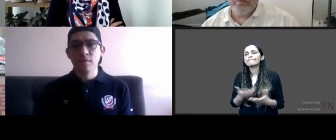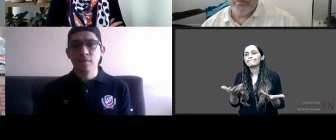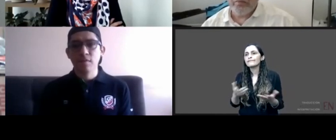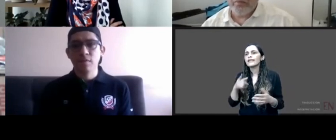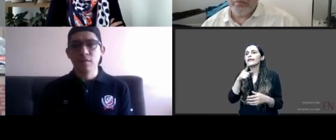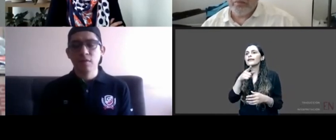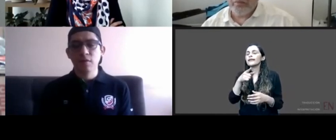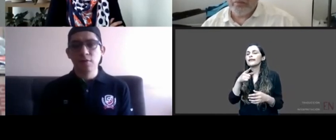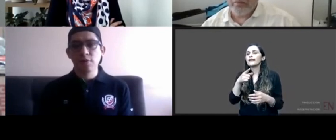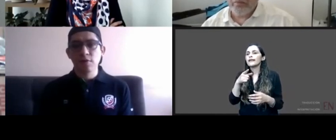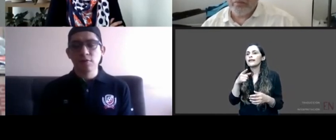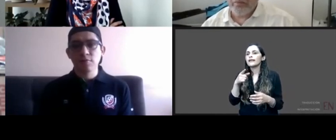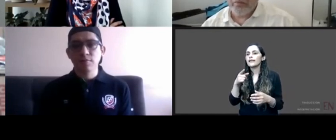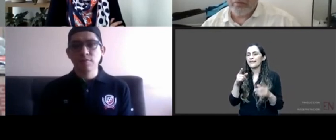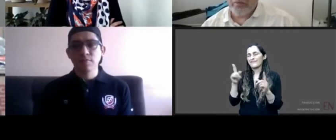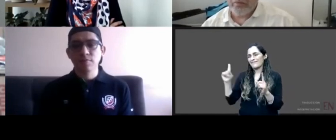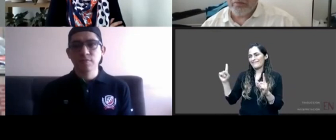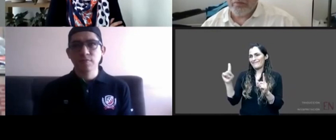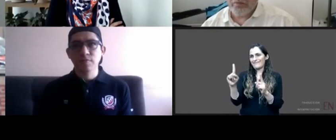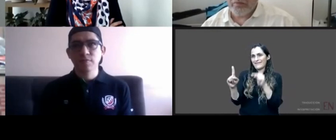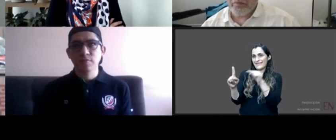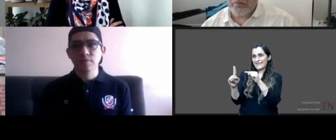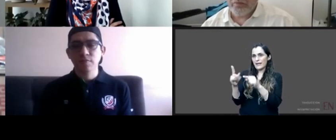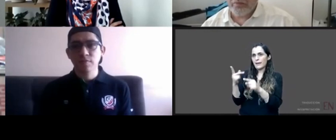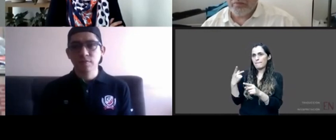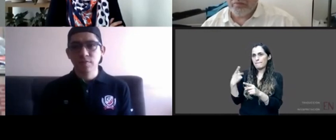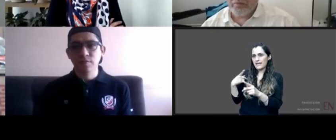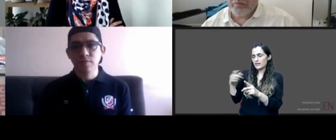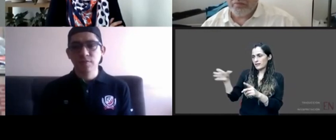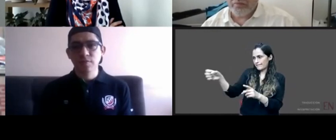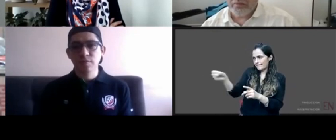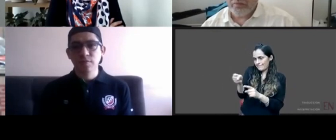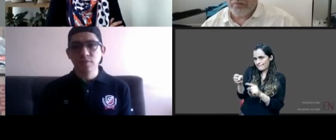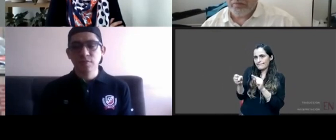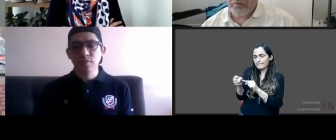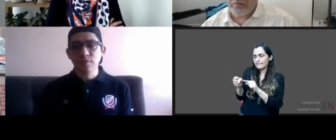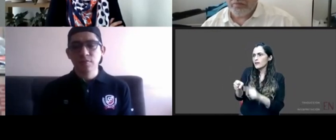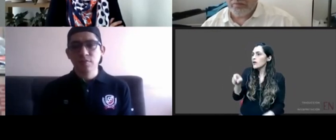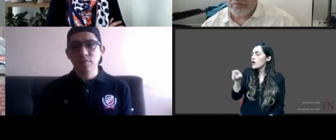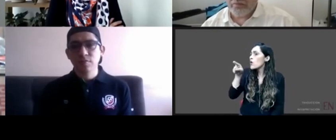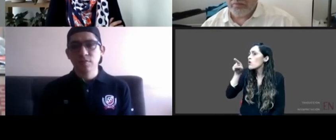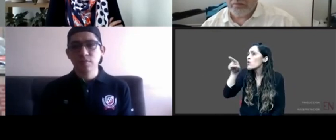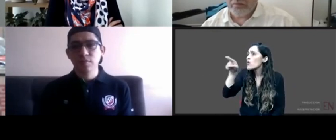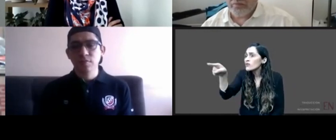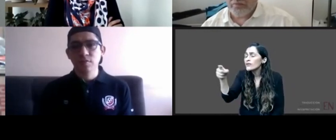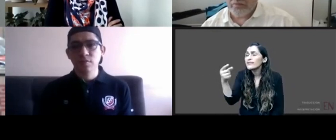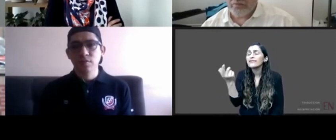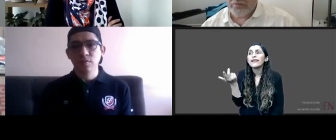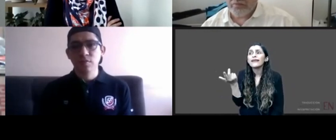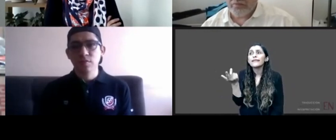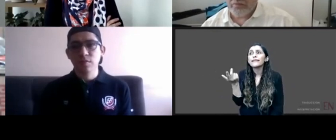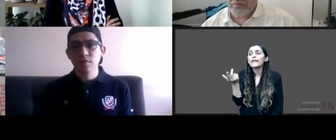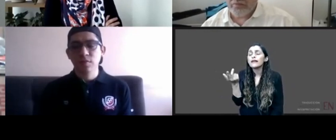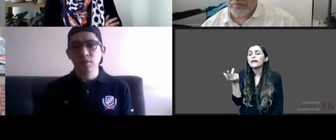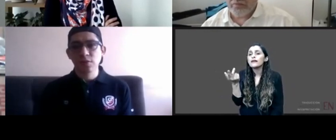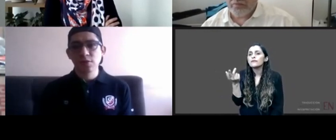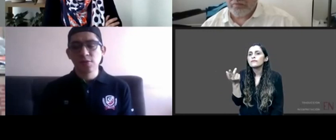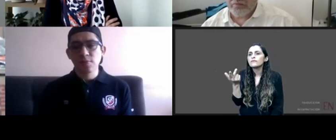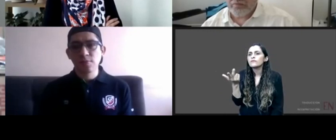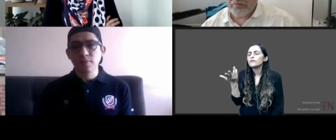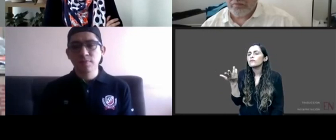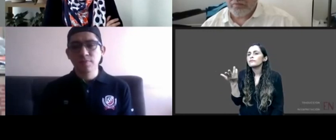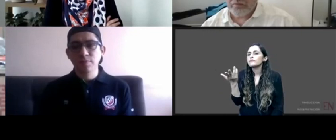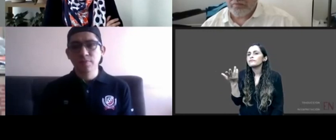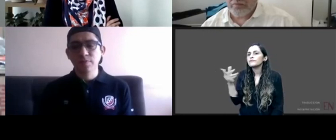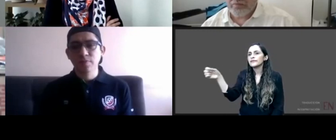presionan al imputado y dicen, señor, usted no tiene que tener, ¿por qué tiene que